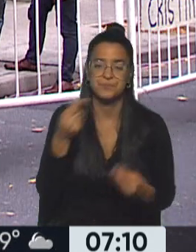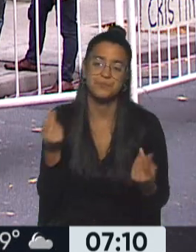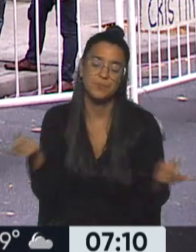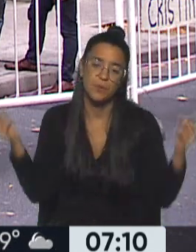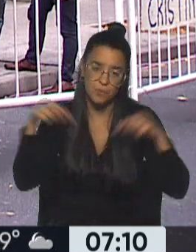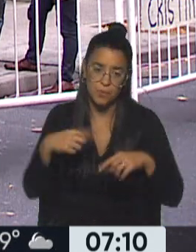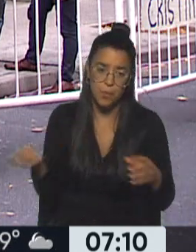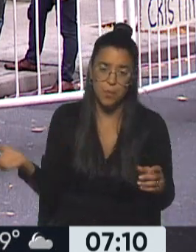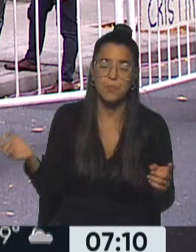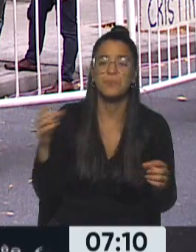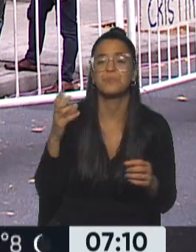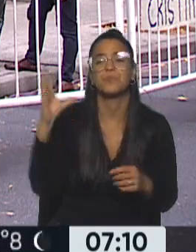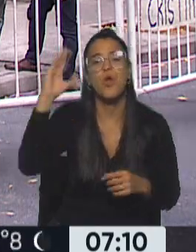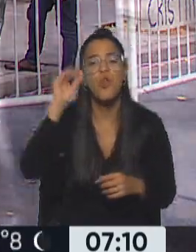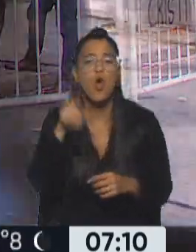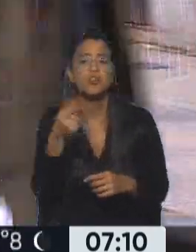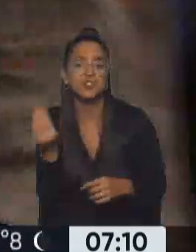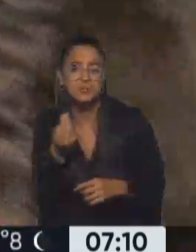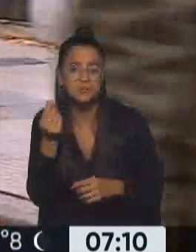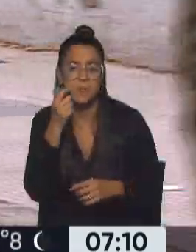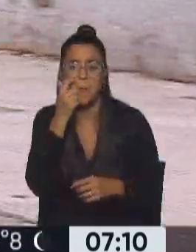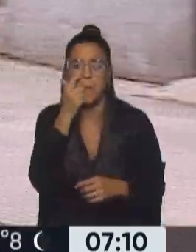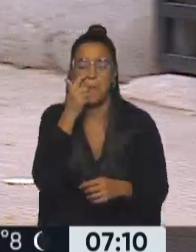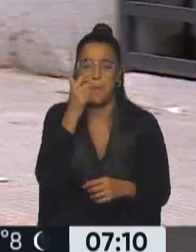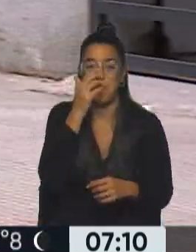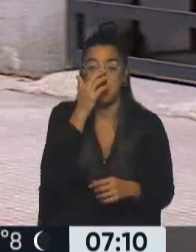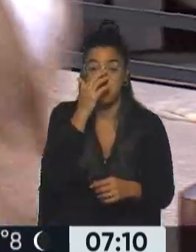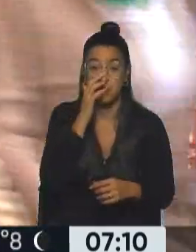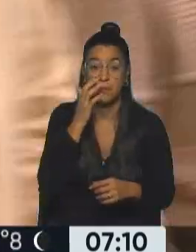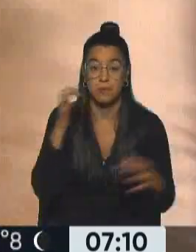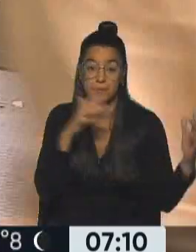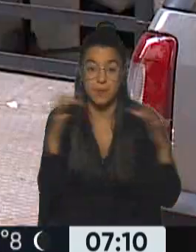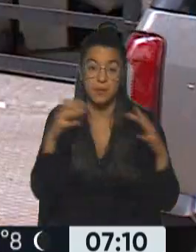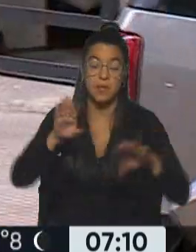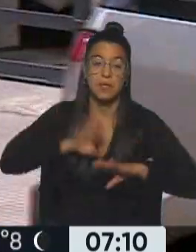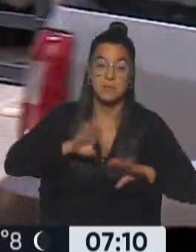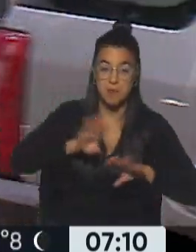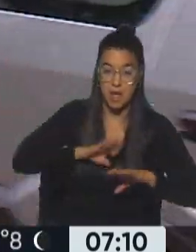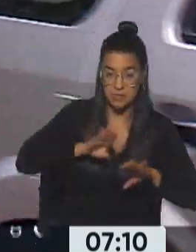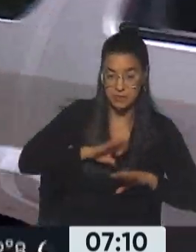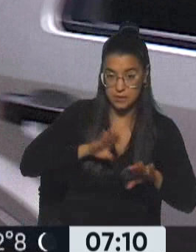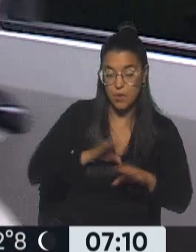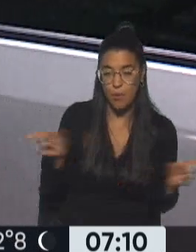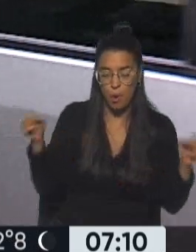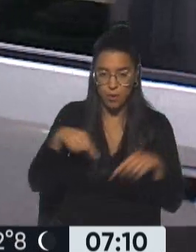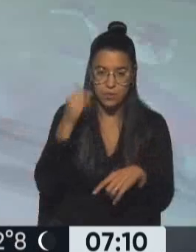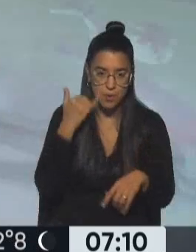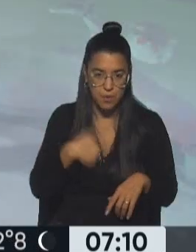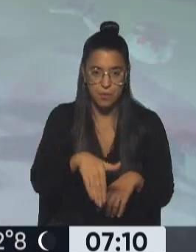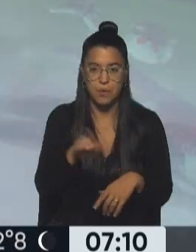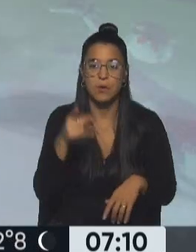volvemos cuando quieran, ¿eh? La gran noche de lo que significó el partido de Gimnasia de Esgrima La Plata. Sí. Enseguida vamos a estar, vamos a estar